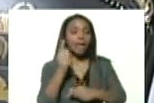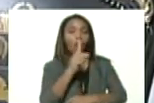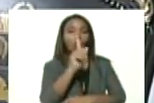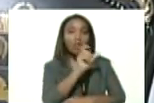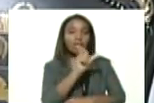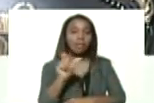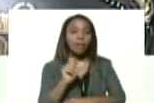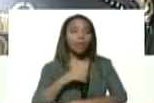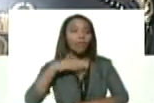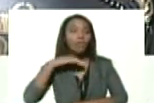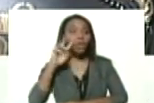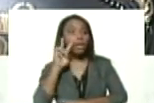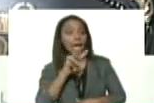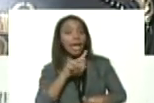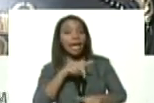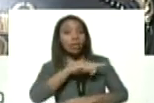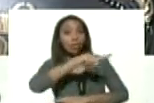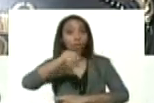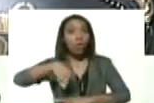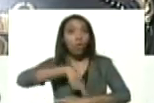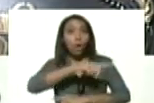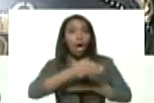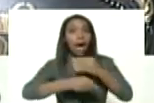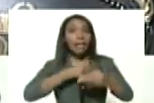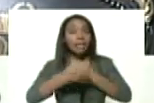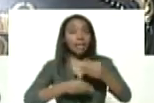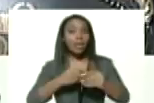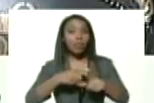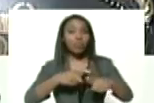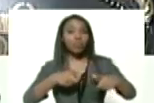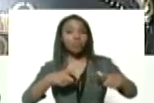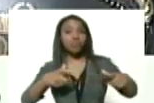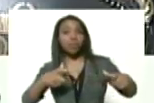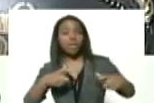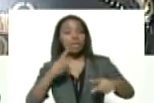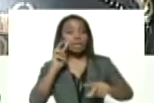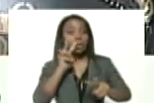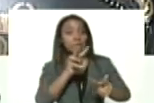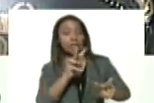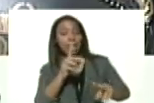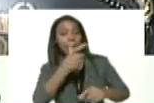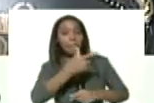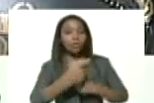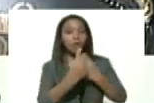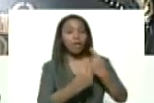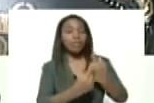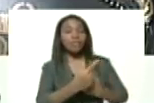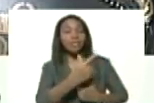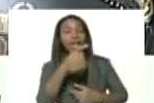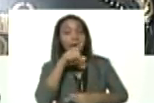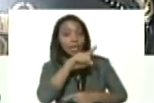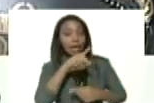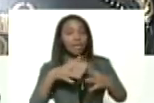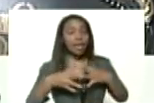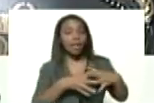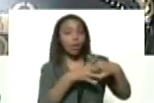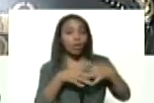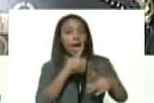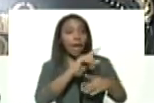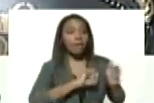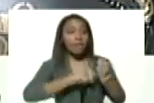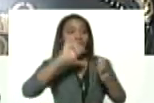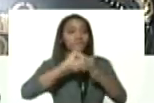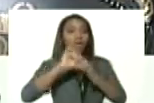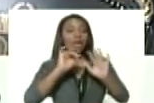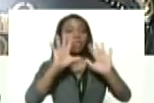ha sido suficiente y todo es a expensas del crecimiento exponencial de los casos los eeuu eeuu está creciendo un nivel de más de 10.000 casos